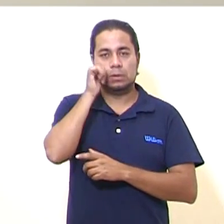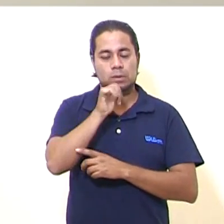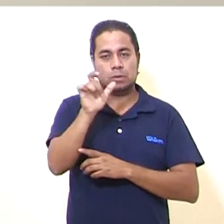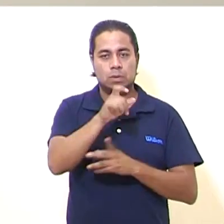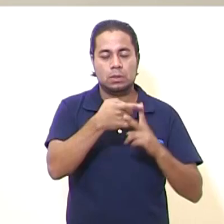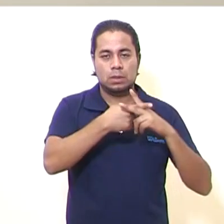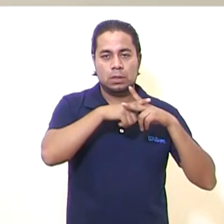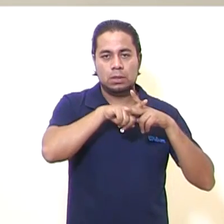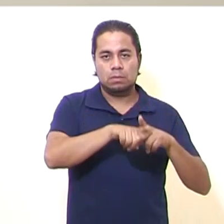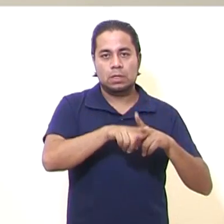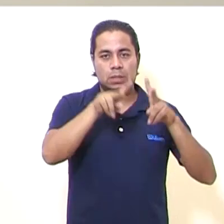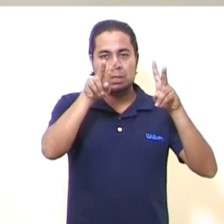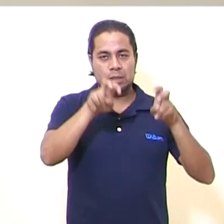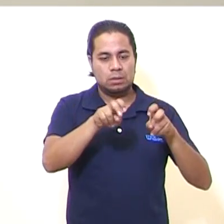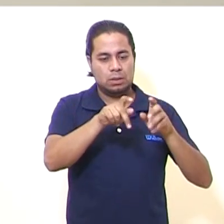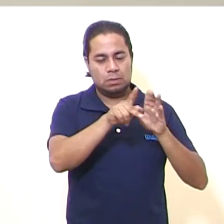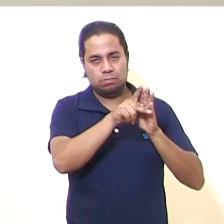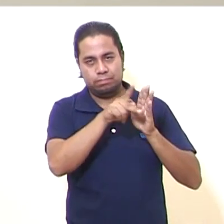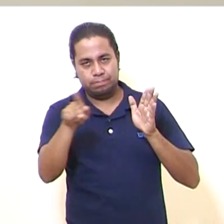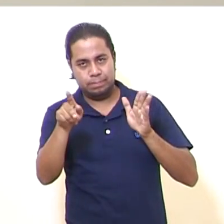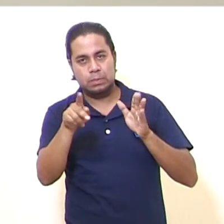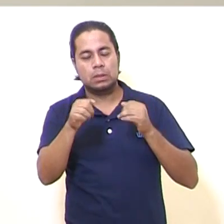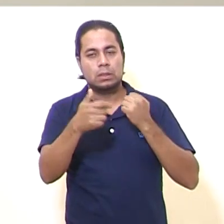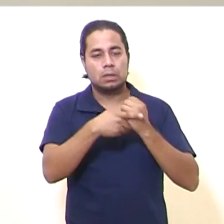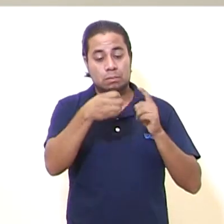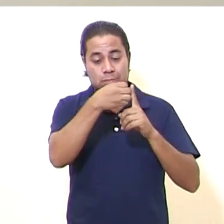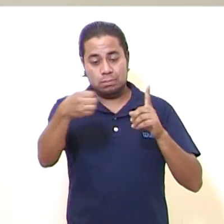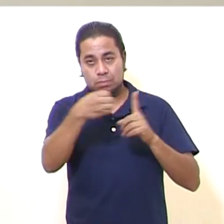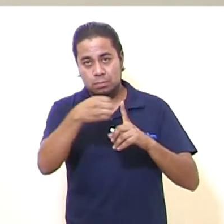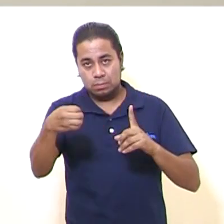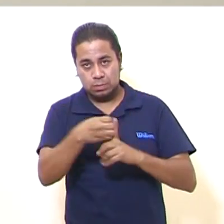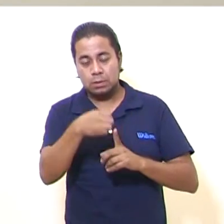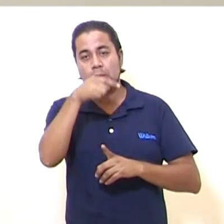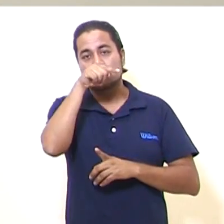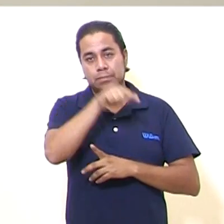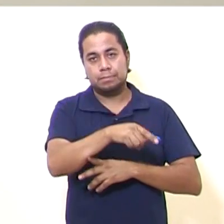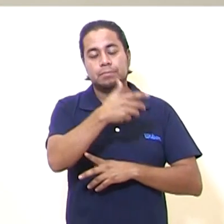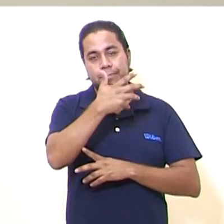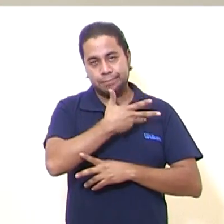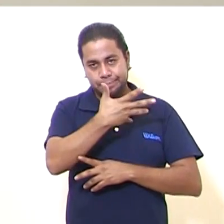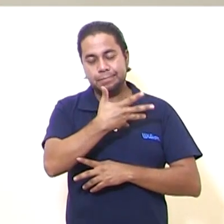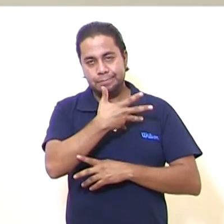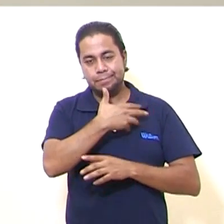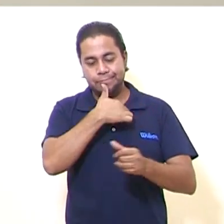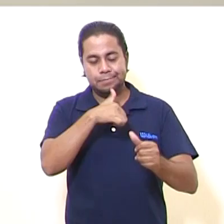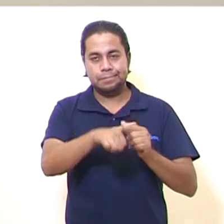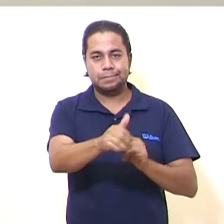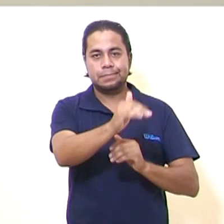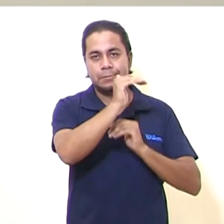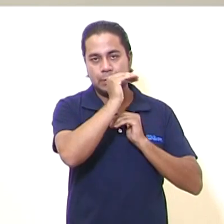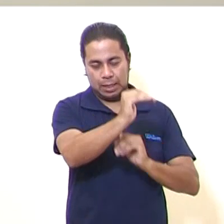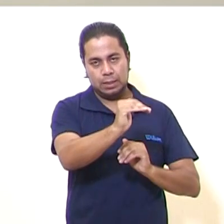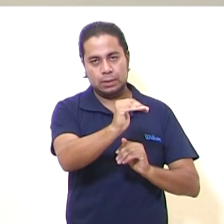al inicio de un párrafo, ¿sale? Va a ser la primera letra de